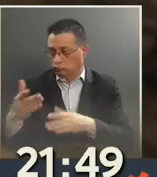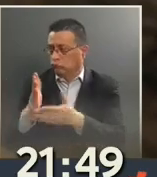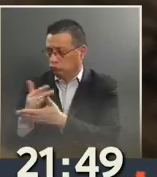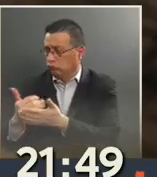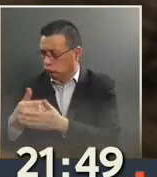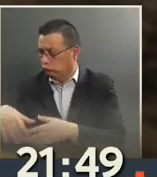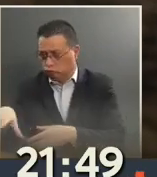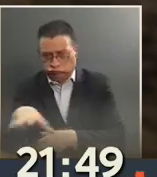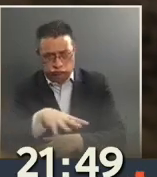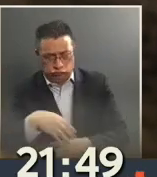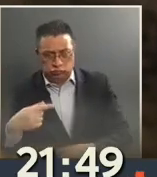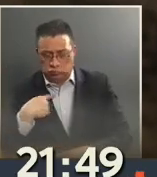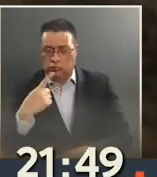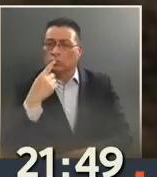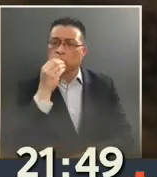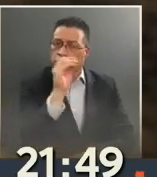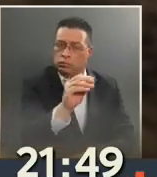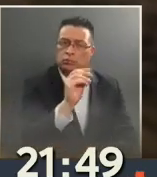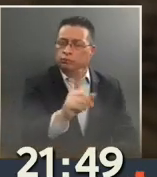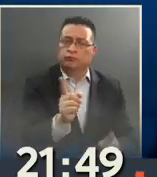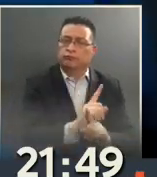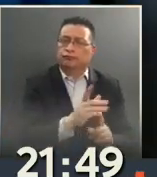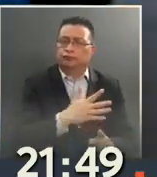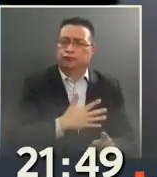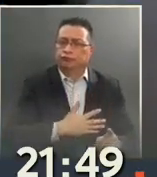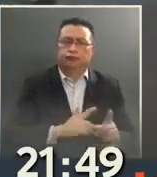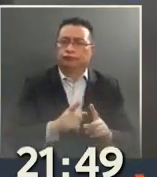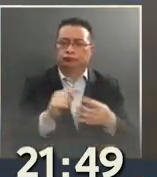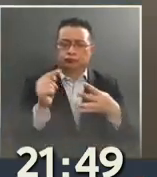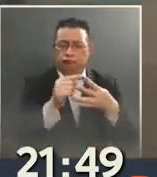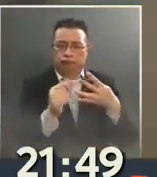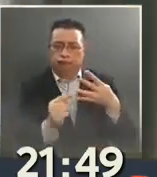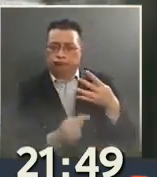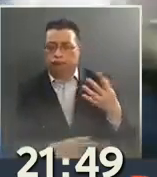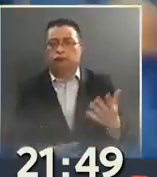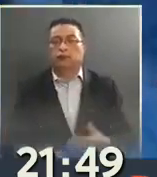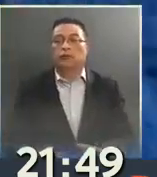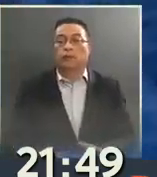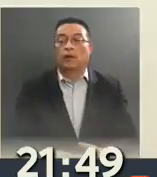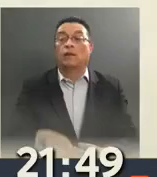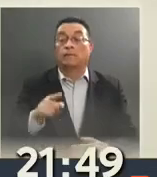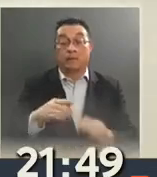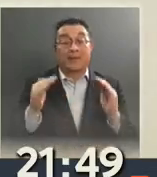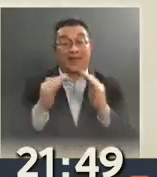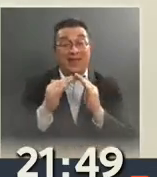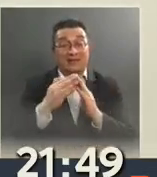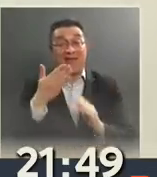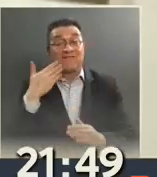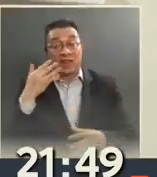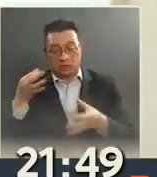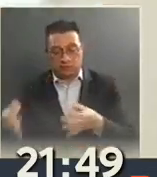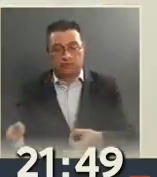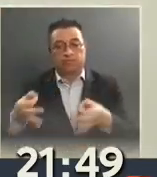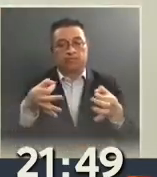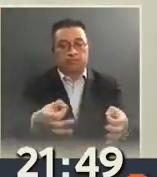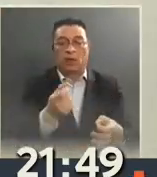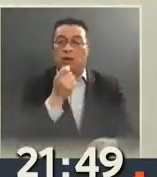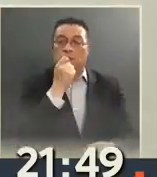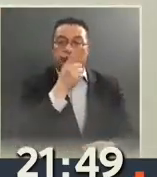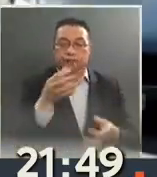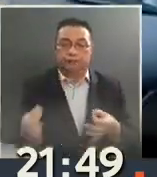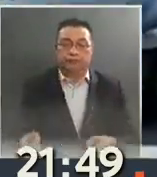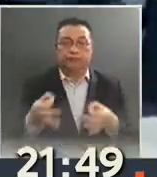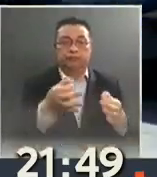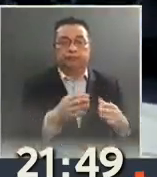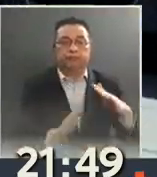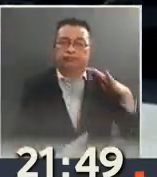poner las observaciones ciudadanas que corresponden. Los vecinos de Casablanca presentaron un recurso de protección para detener el